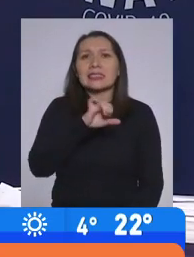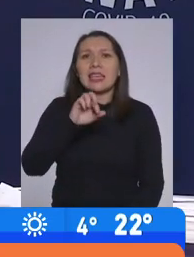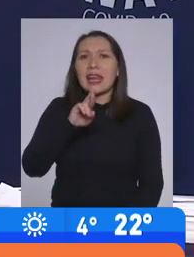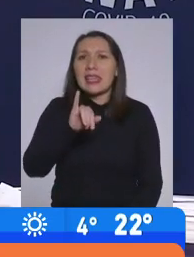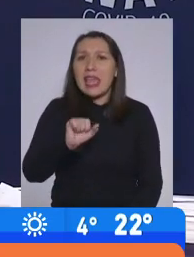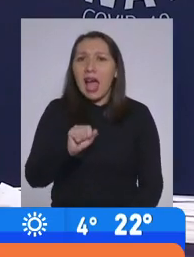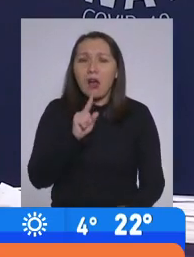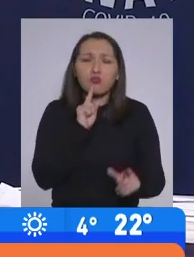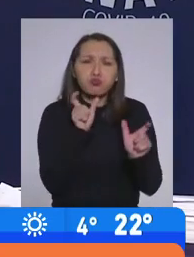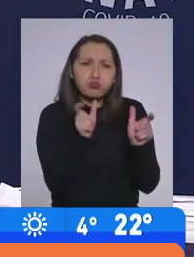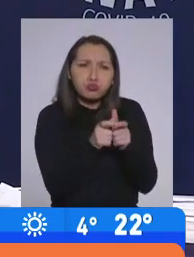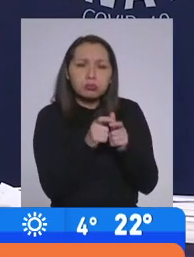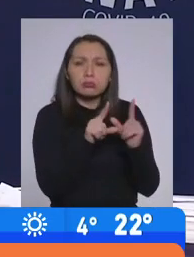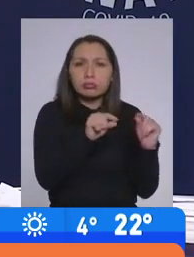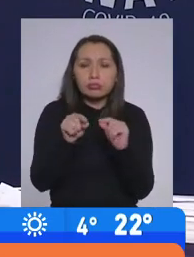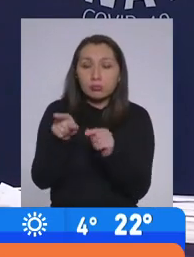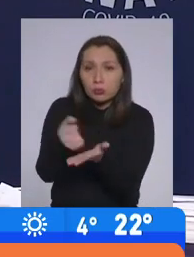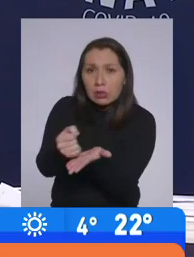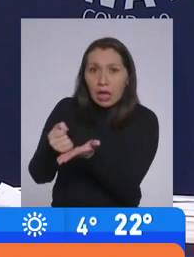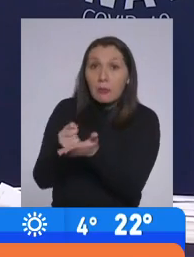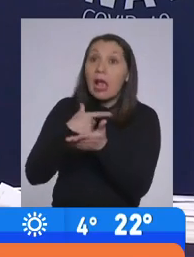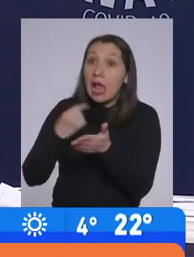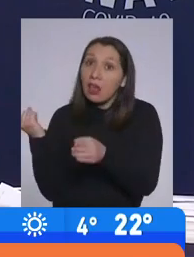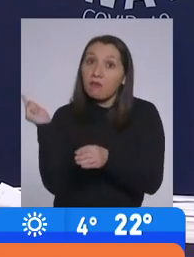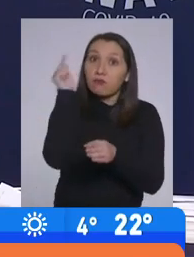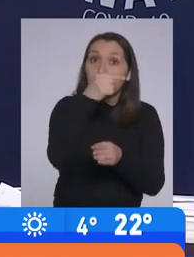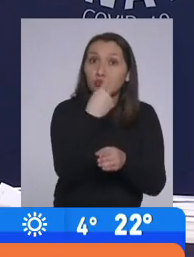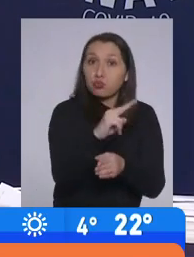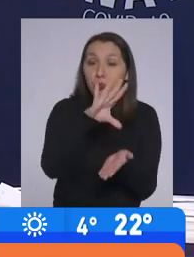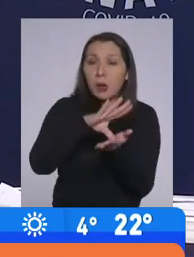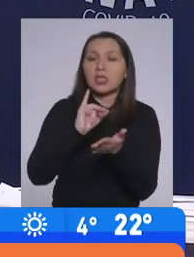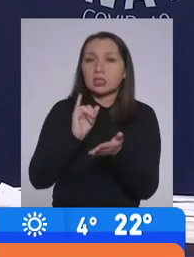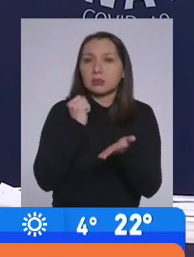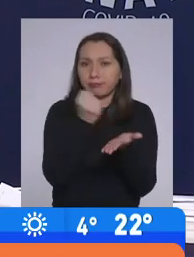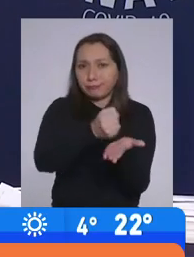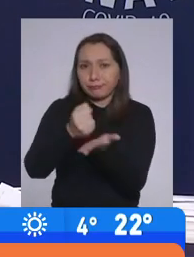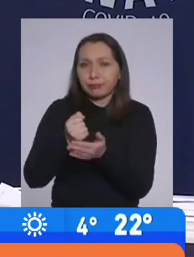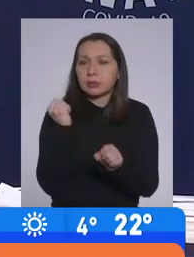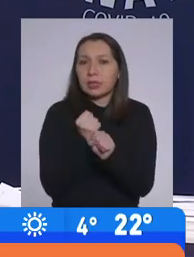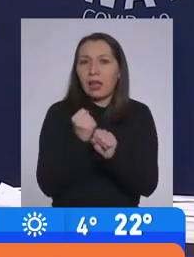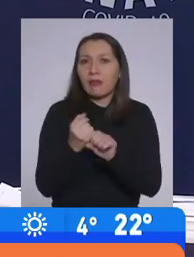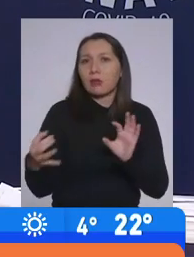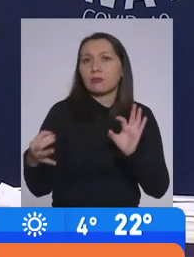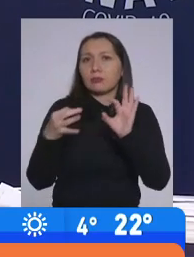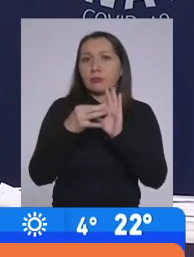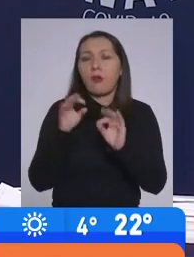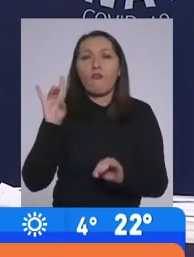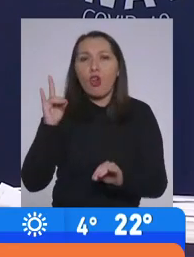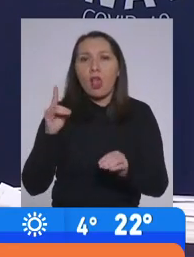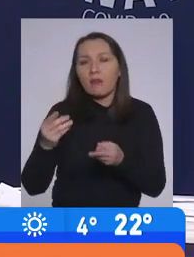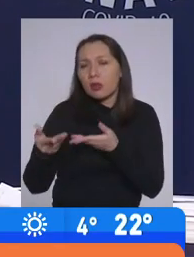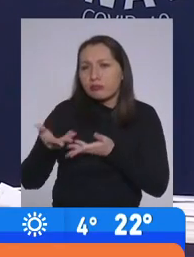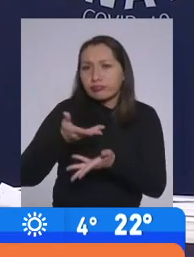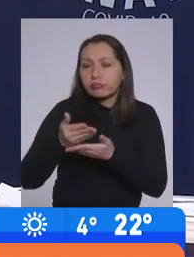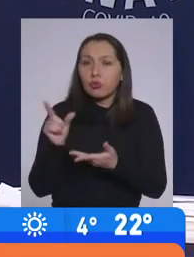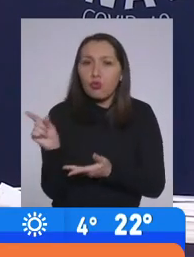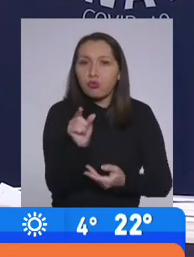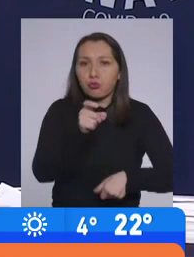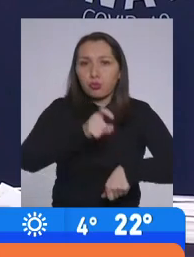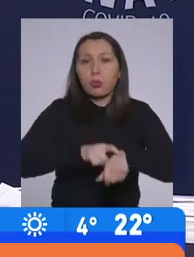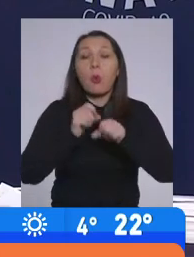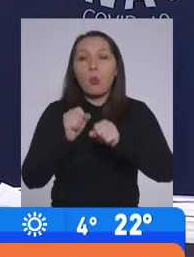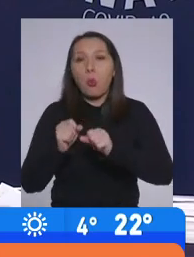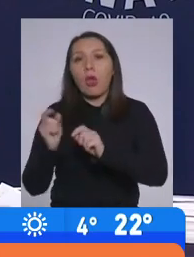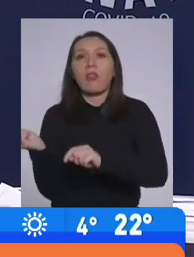para que esas personas que quieren regresar a sus países lo pueden hacer lo está haciendo trabajando con la consellería boliviana para que en el corto tiempo posible